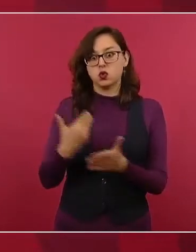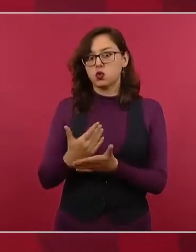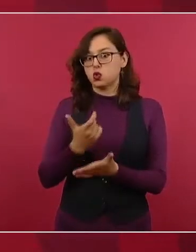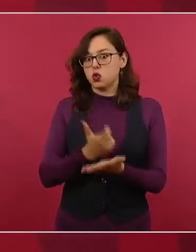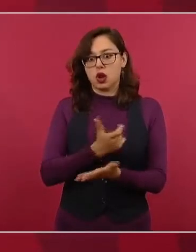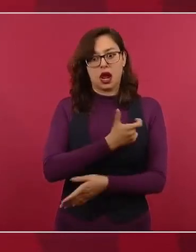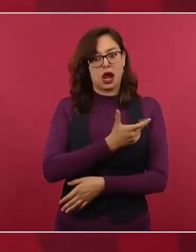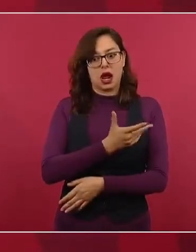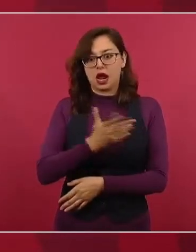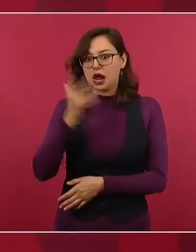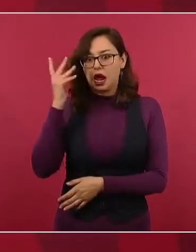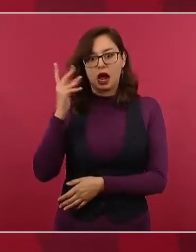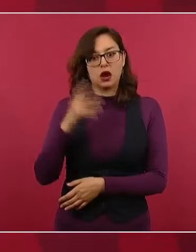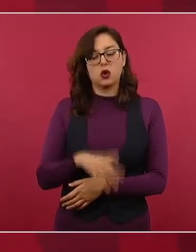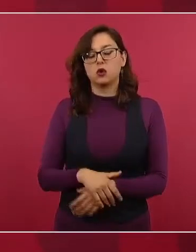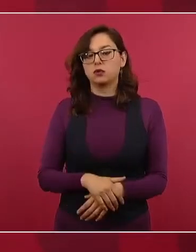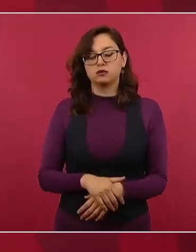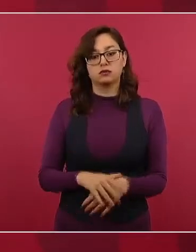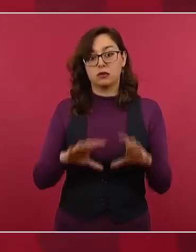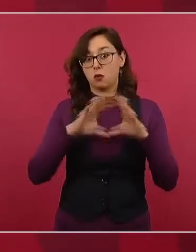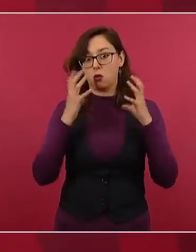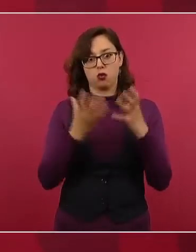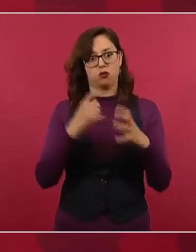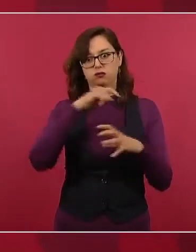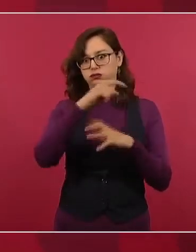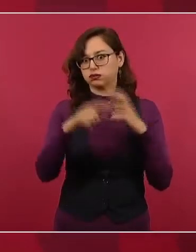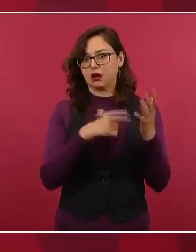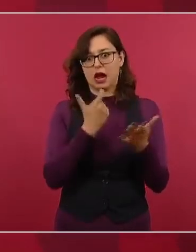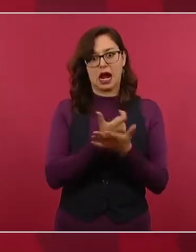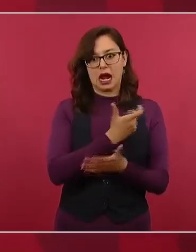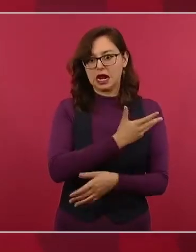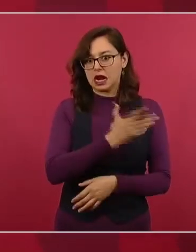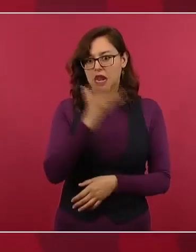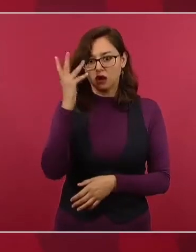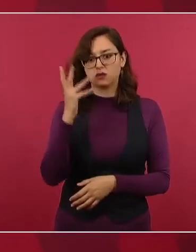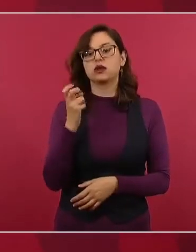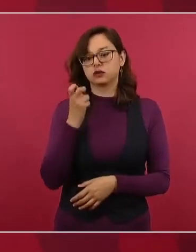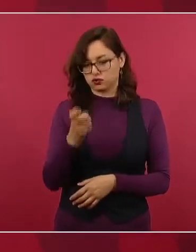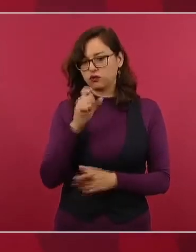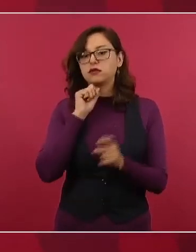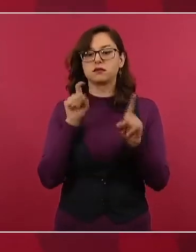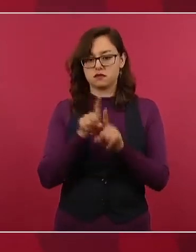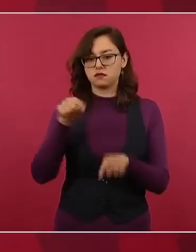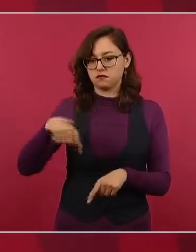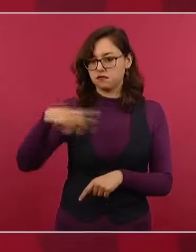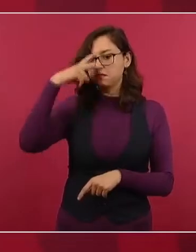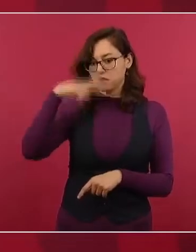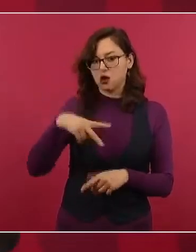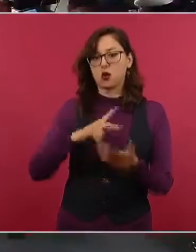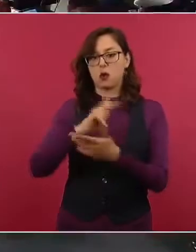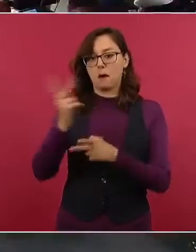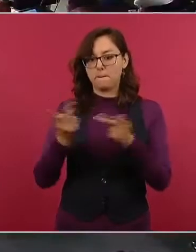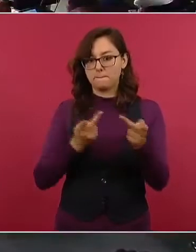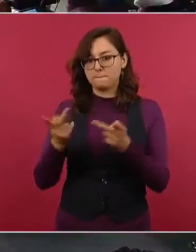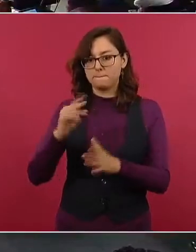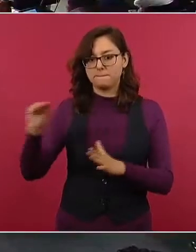precio en el mundo, pero sí estamos considerándolo. Sí, muchas